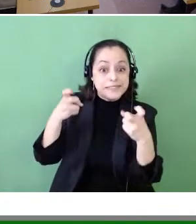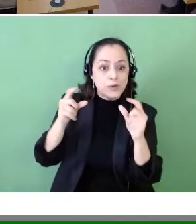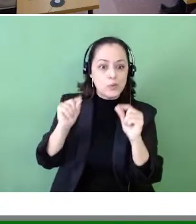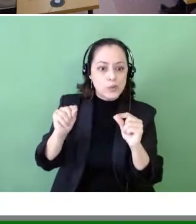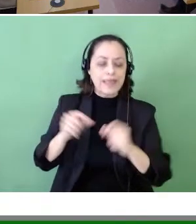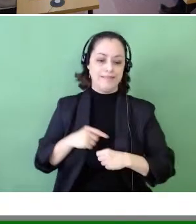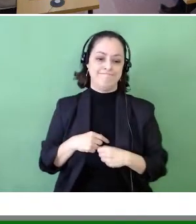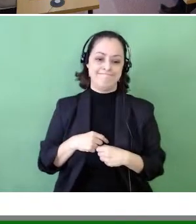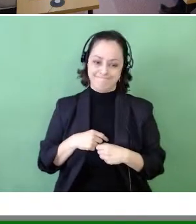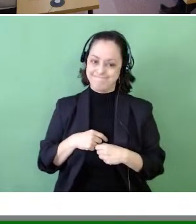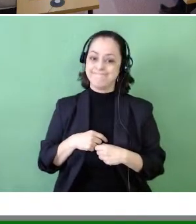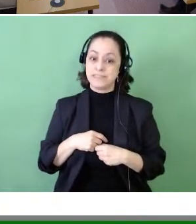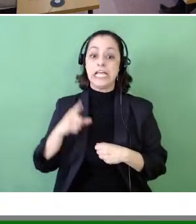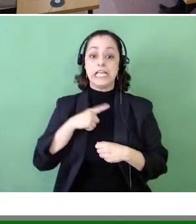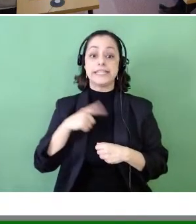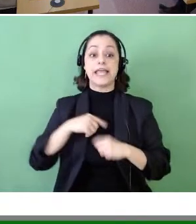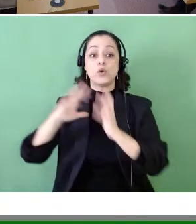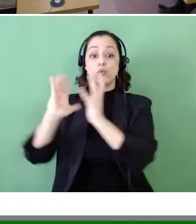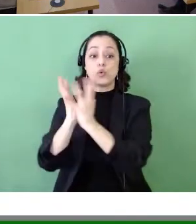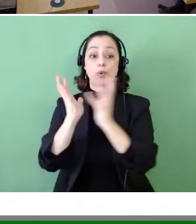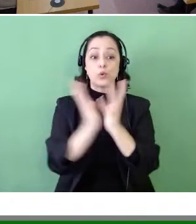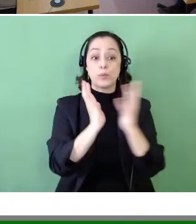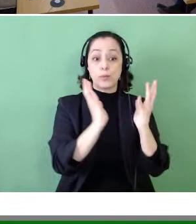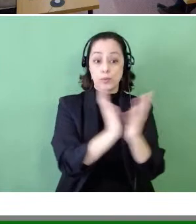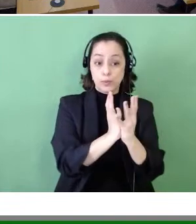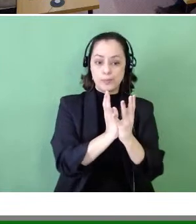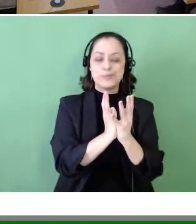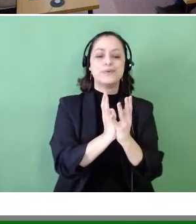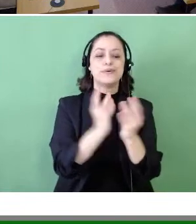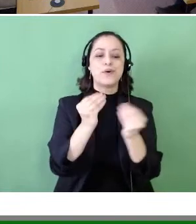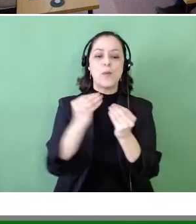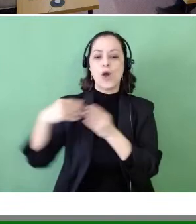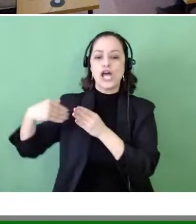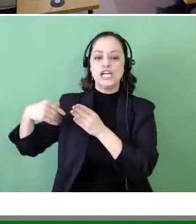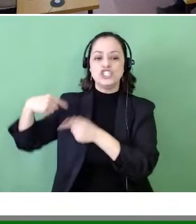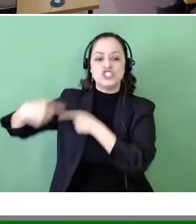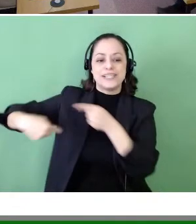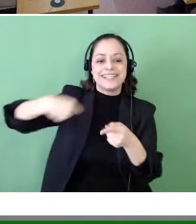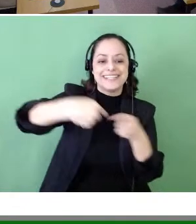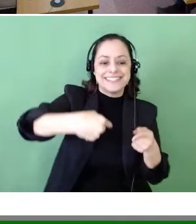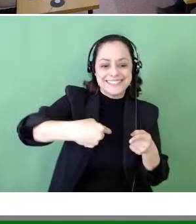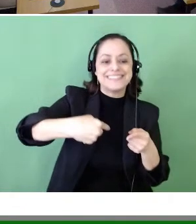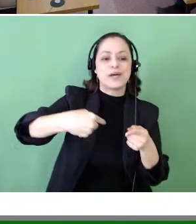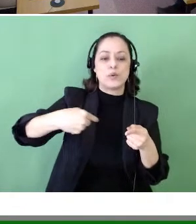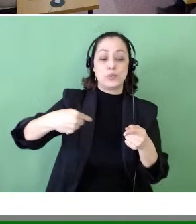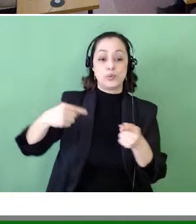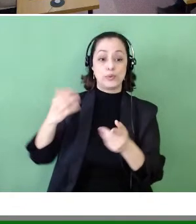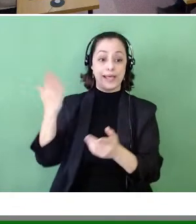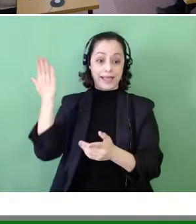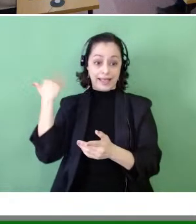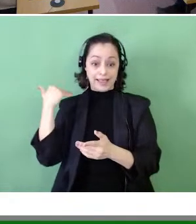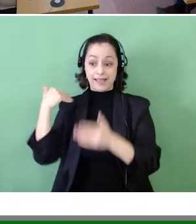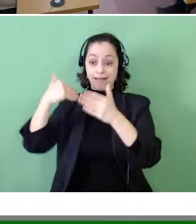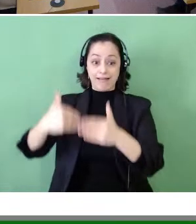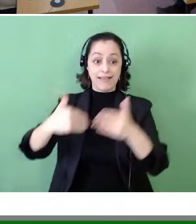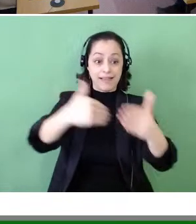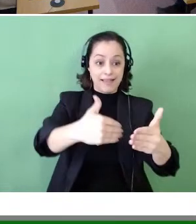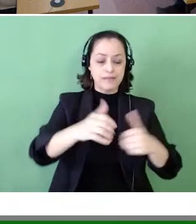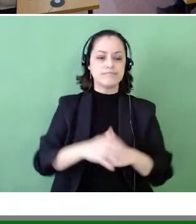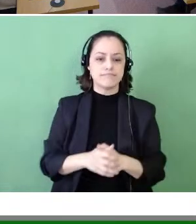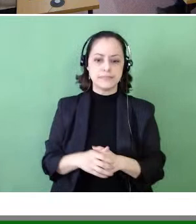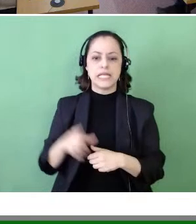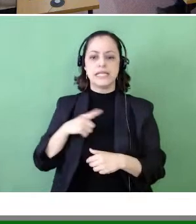grupos principales como generaciones de intérpretes y traductores de intérpretes de Brasil, como aquellos que trabajamos solo en